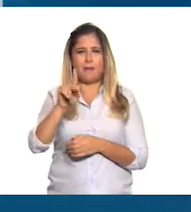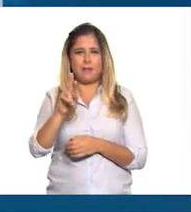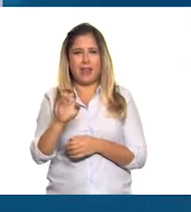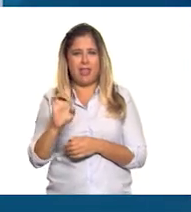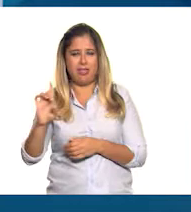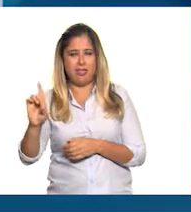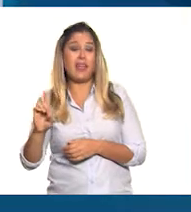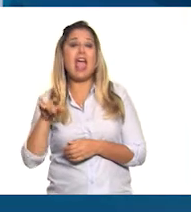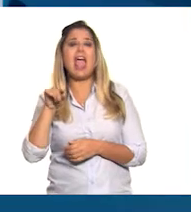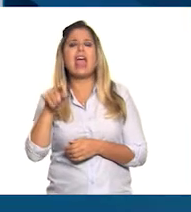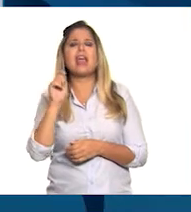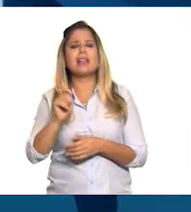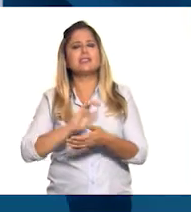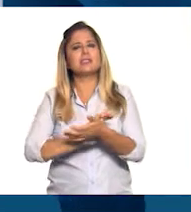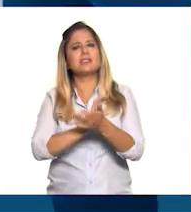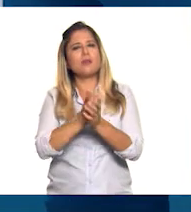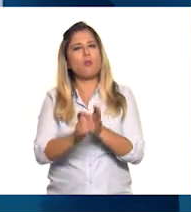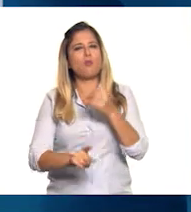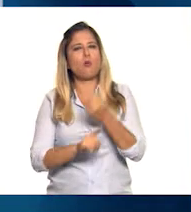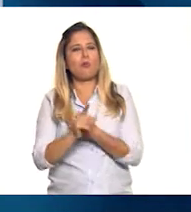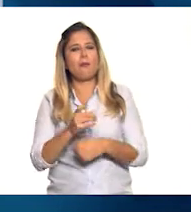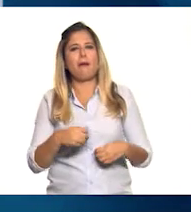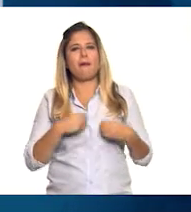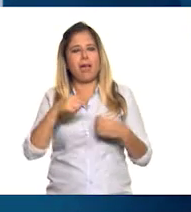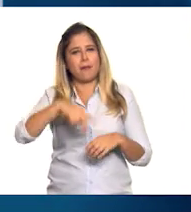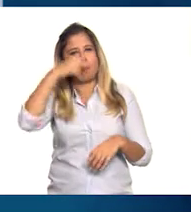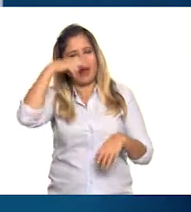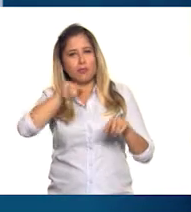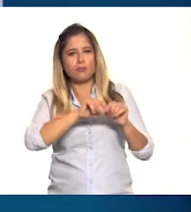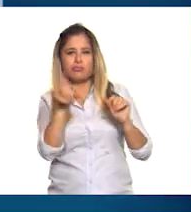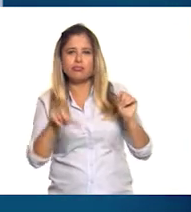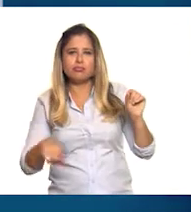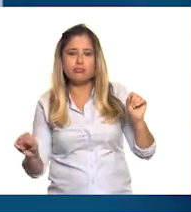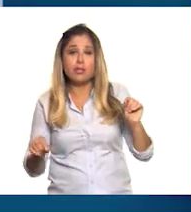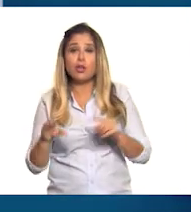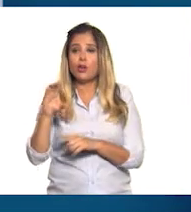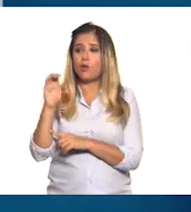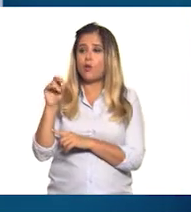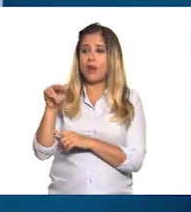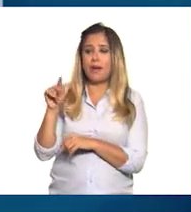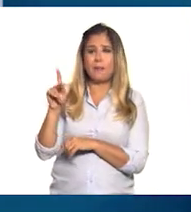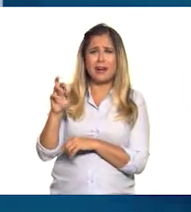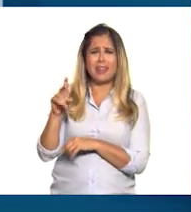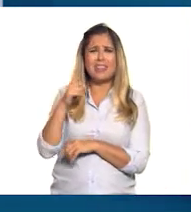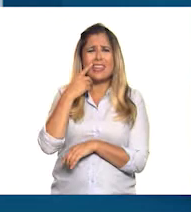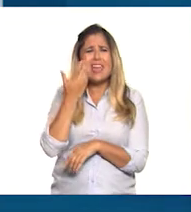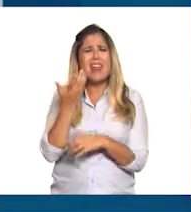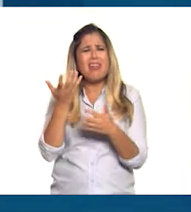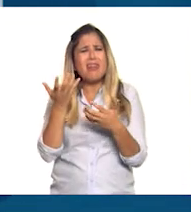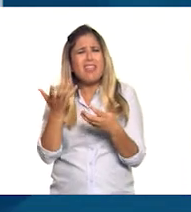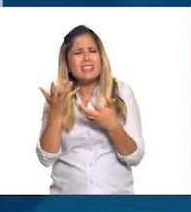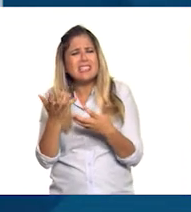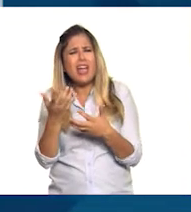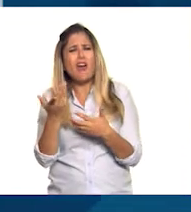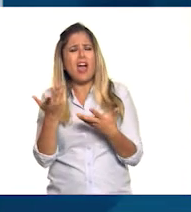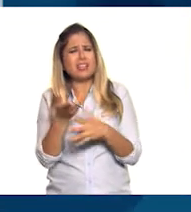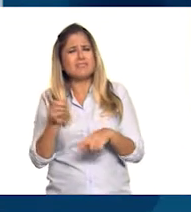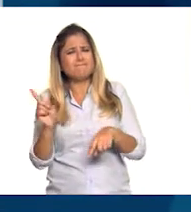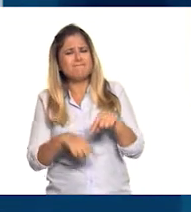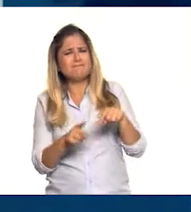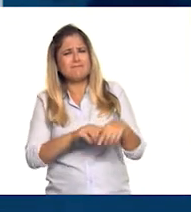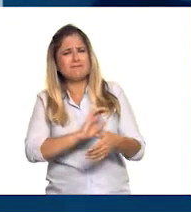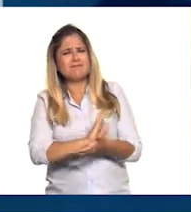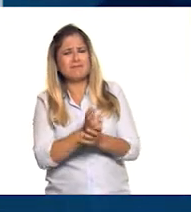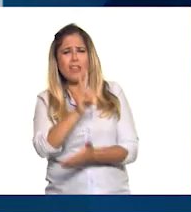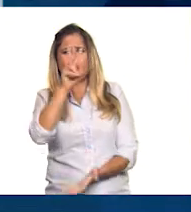reflexión sobre el problema de la discriminación que se vive en México. CONAPRED desea que con este ejercicio el 2016